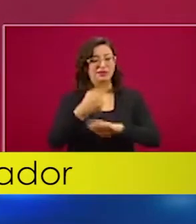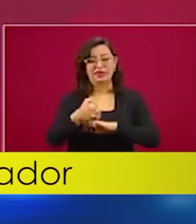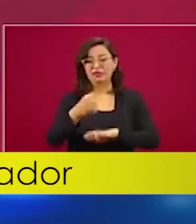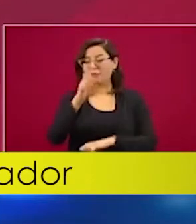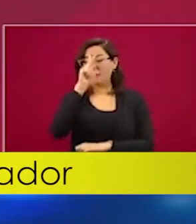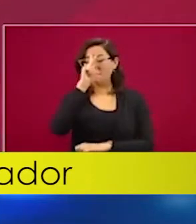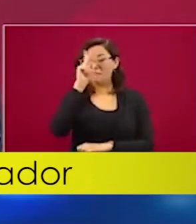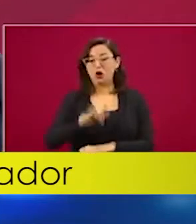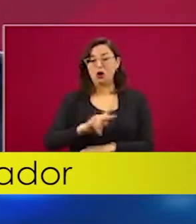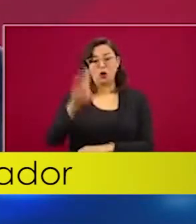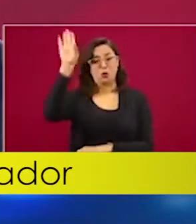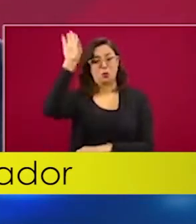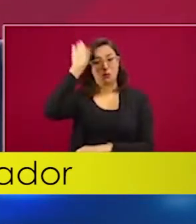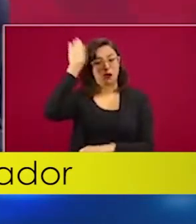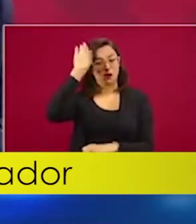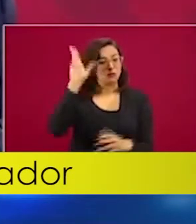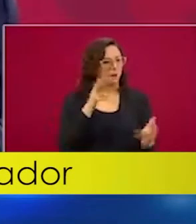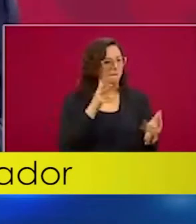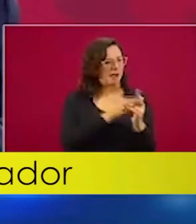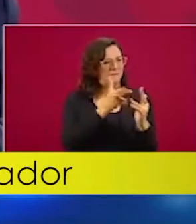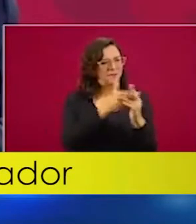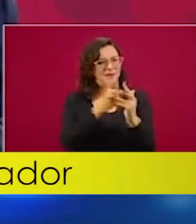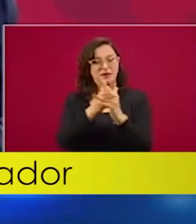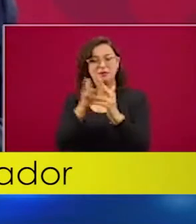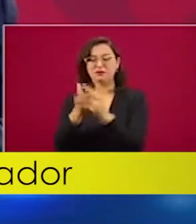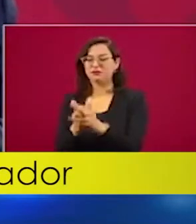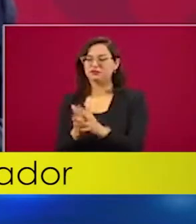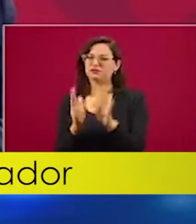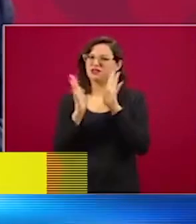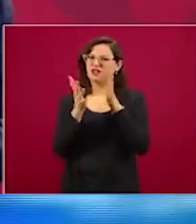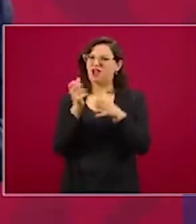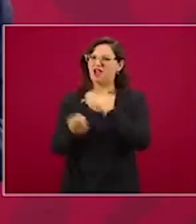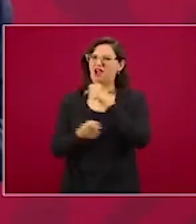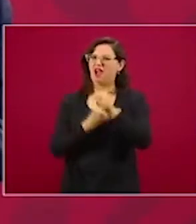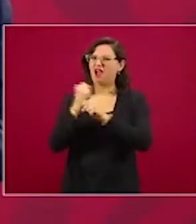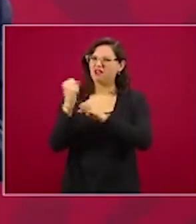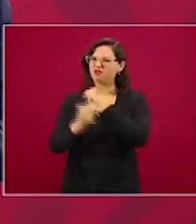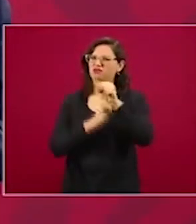pero ya lleva tiempo y